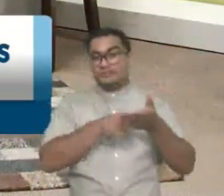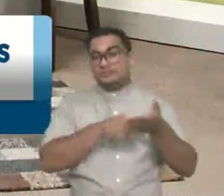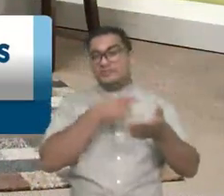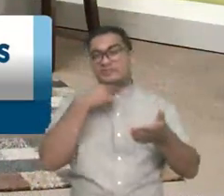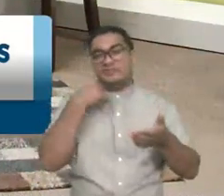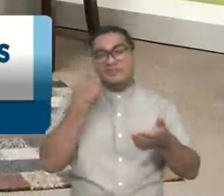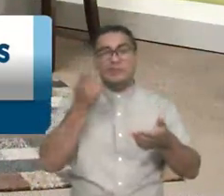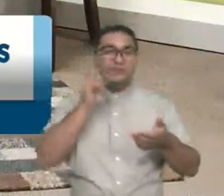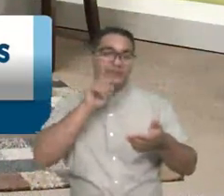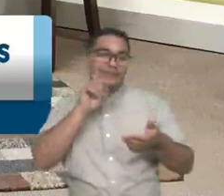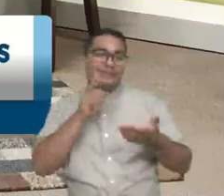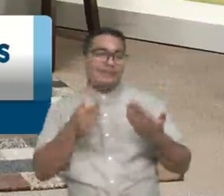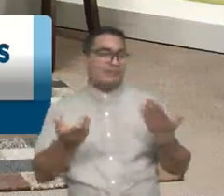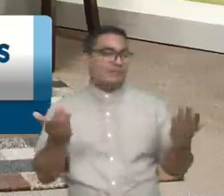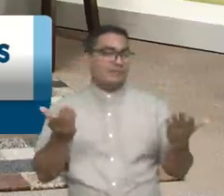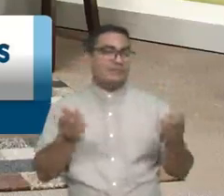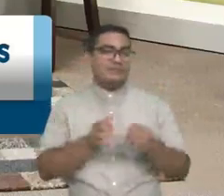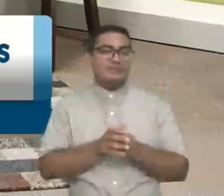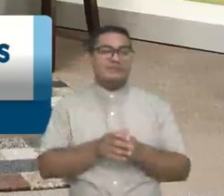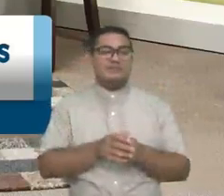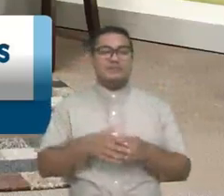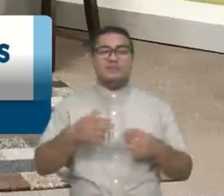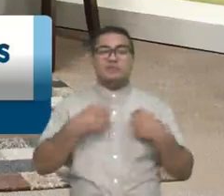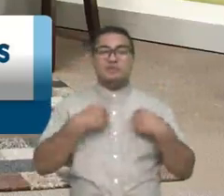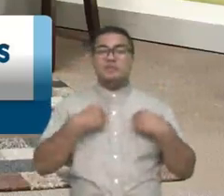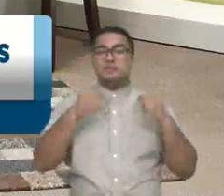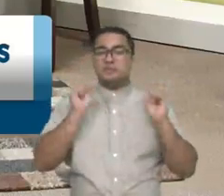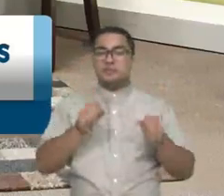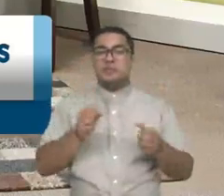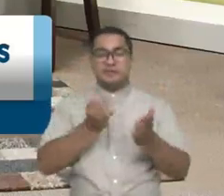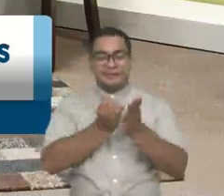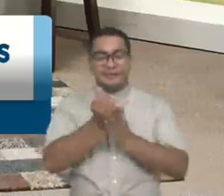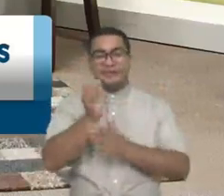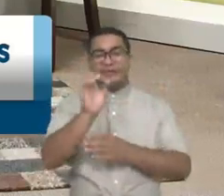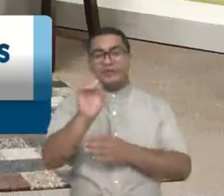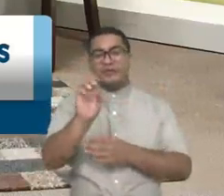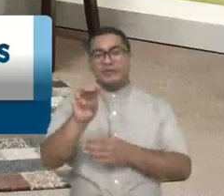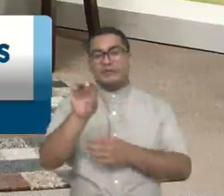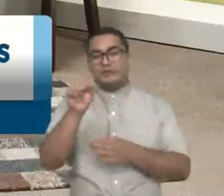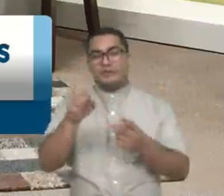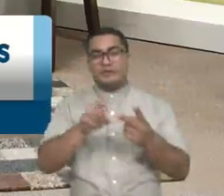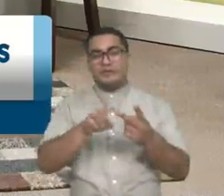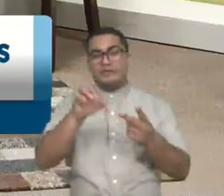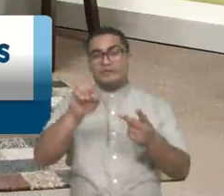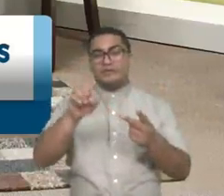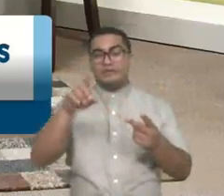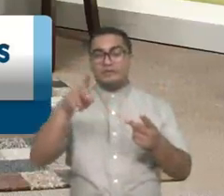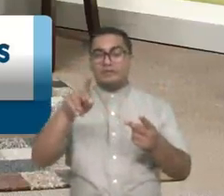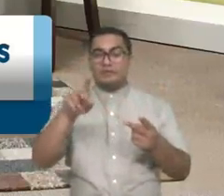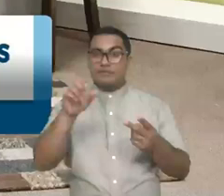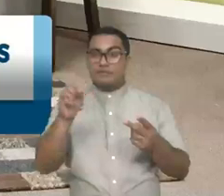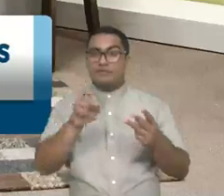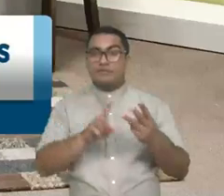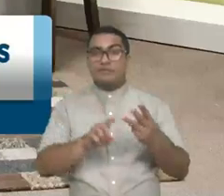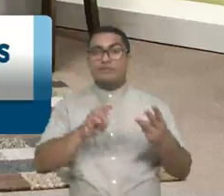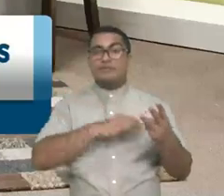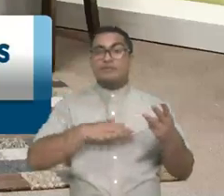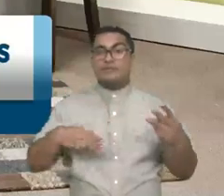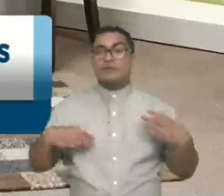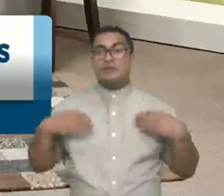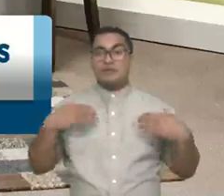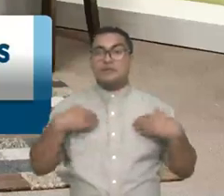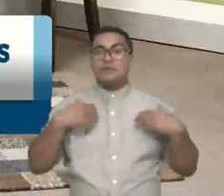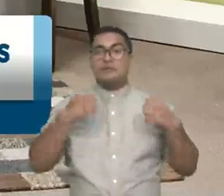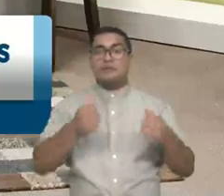generalizamos. ¿Cuáles son mis fuentes de información confiable? OMS, OPS y el MIS. Y ya, pues los canales que ya sabemos, ¿verdad?,